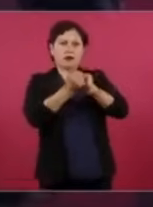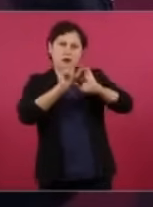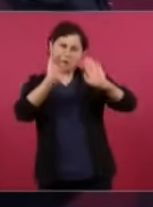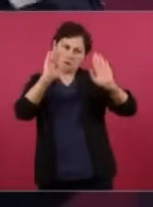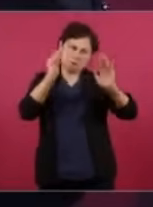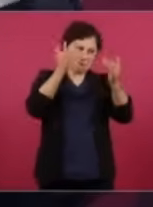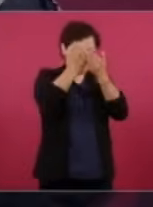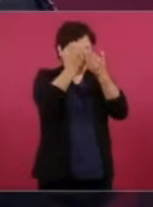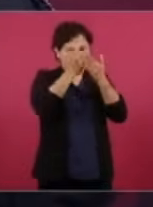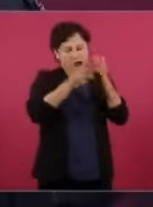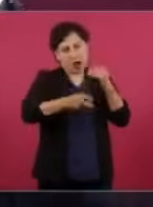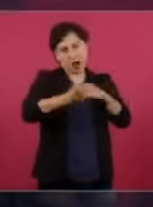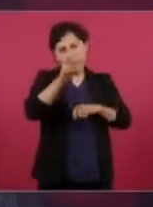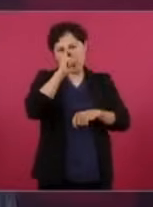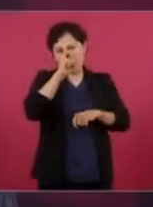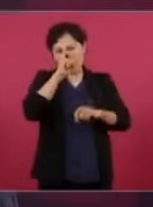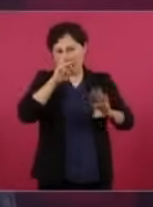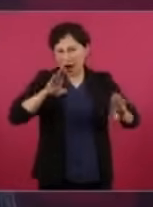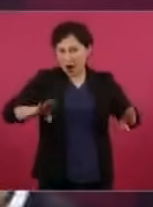terminan